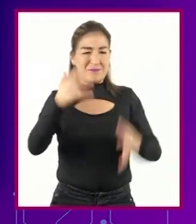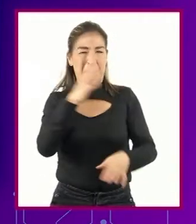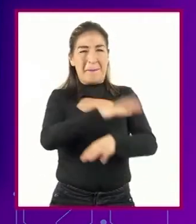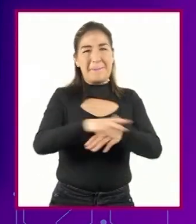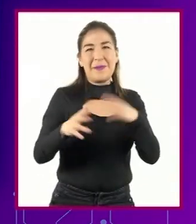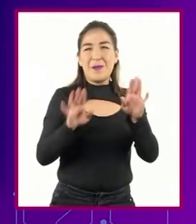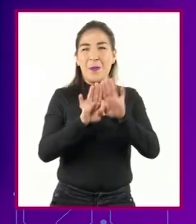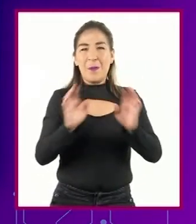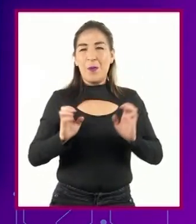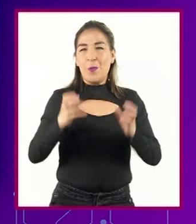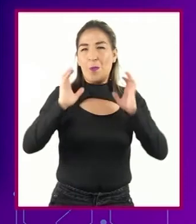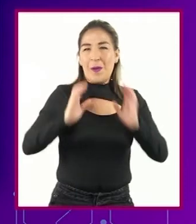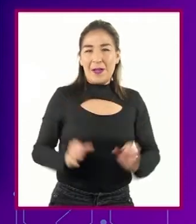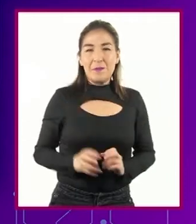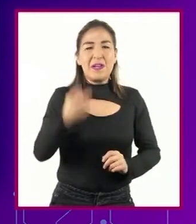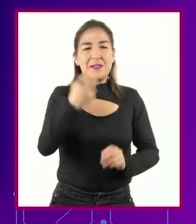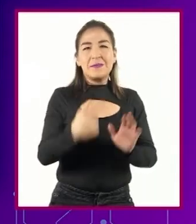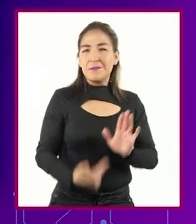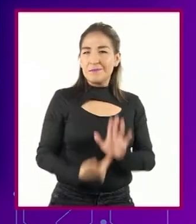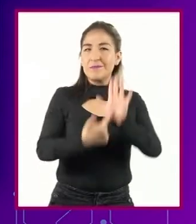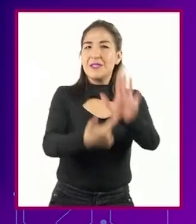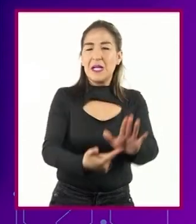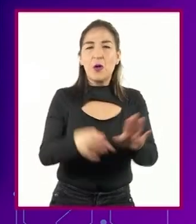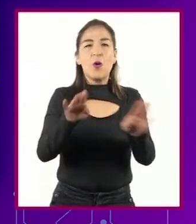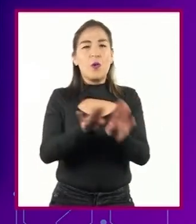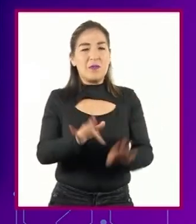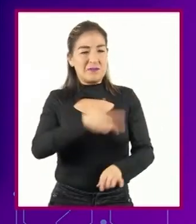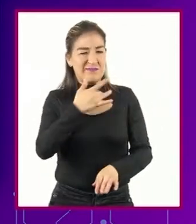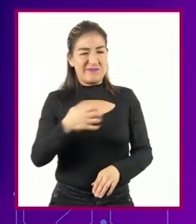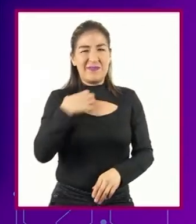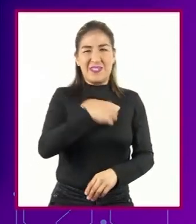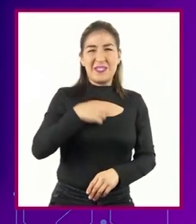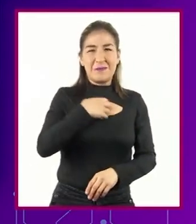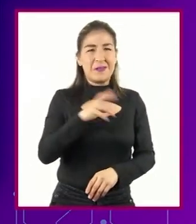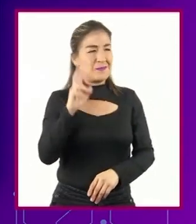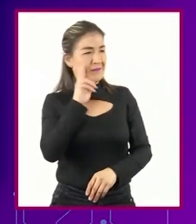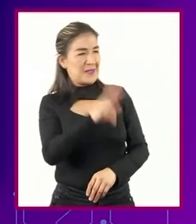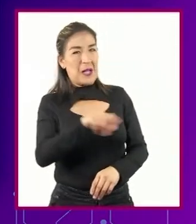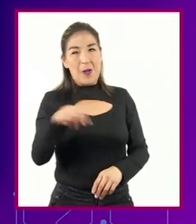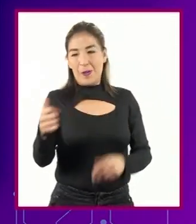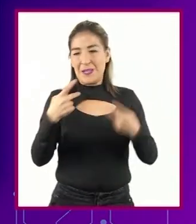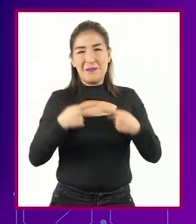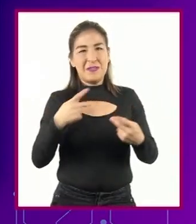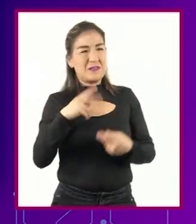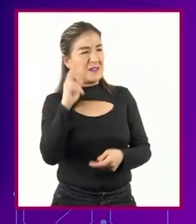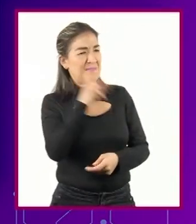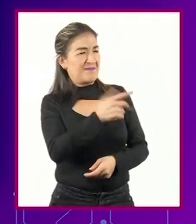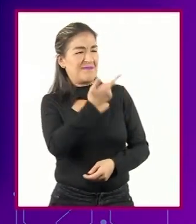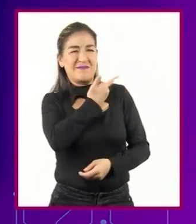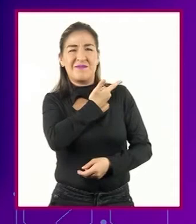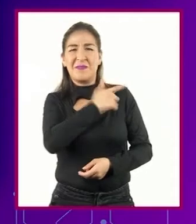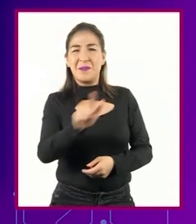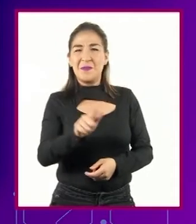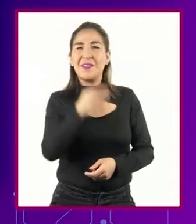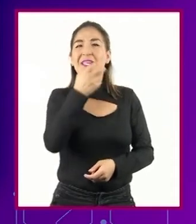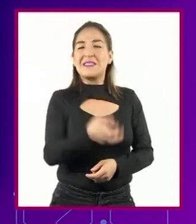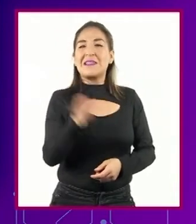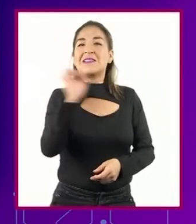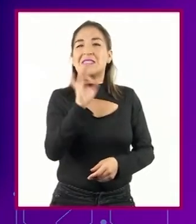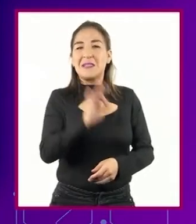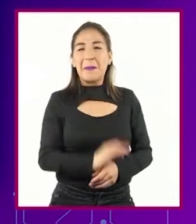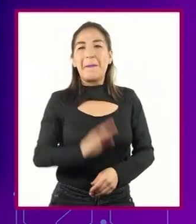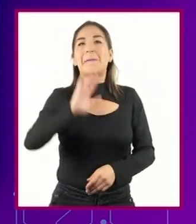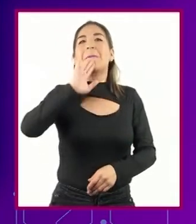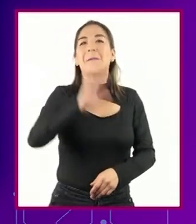muestra emociones que no son bien vistas por nuestro receptor y puede